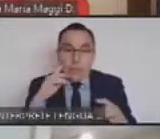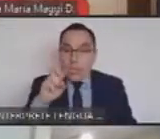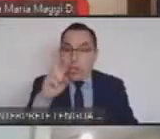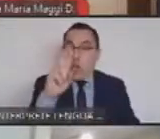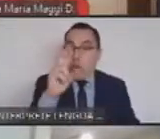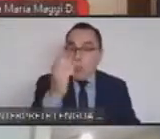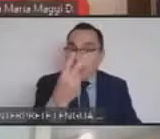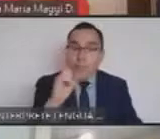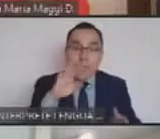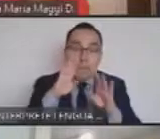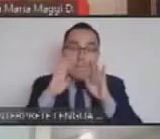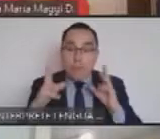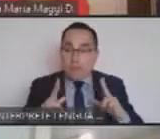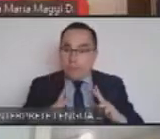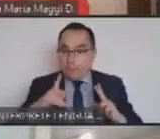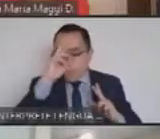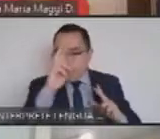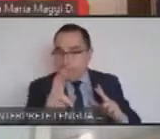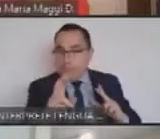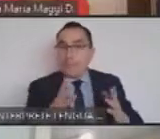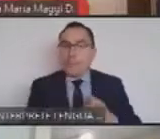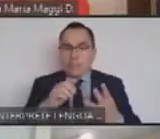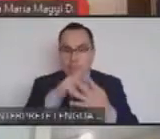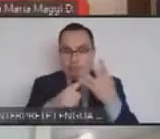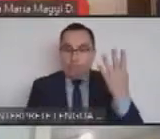que básicamente son las siguientes.